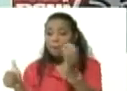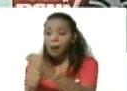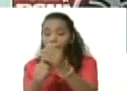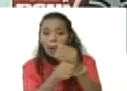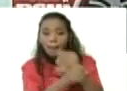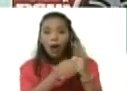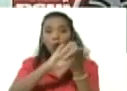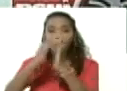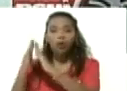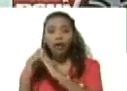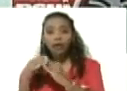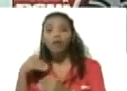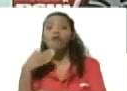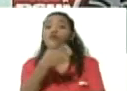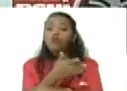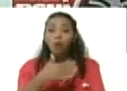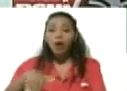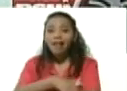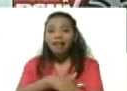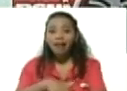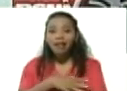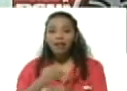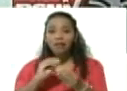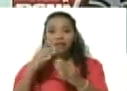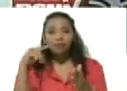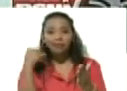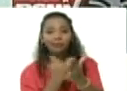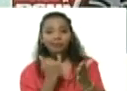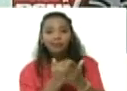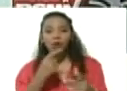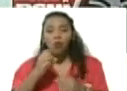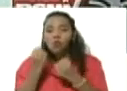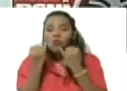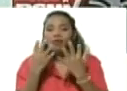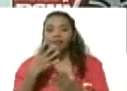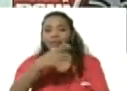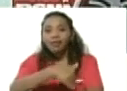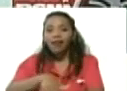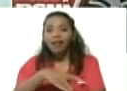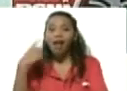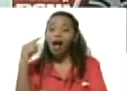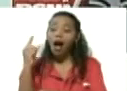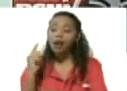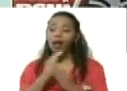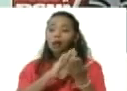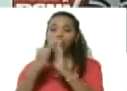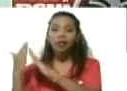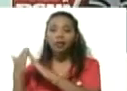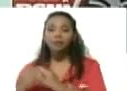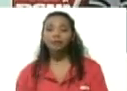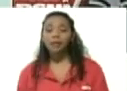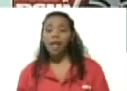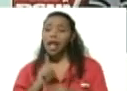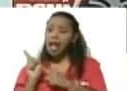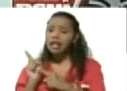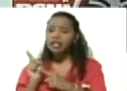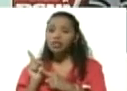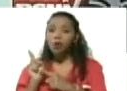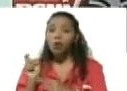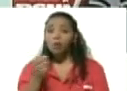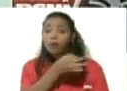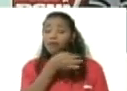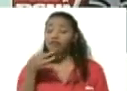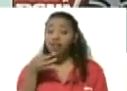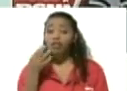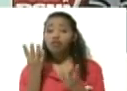a las calles a verificar cuántas calles hay en todas esas comunidades. Eso nos ha llevado a unos extraordinarios